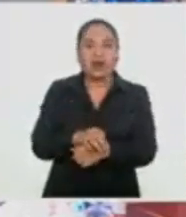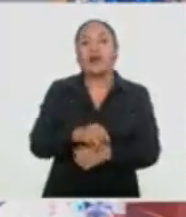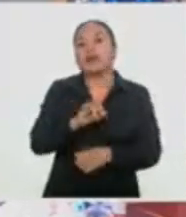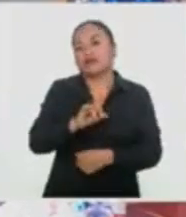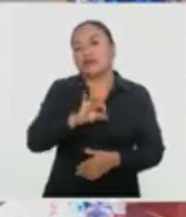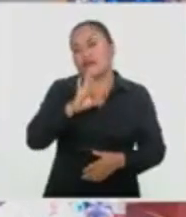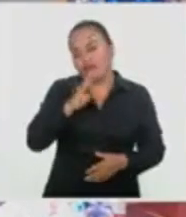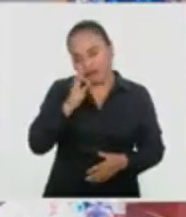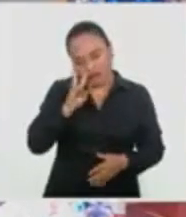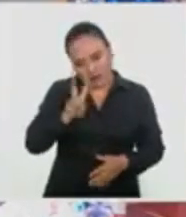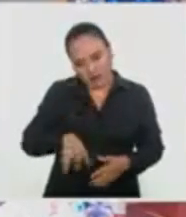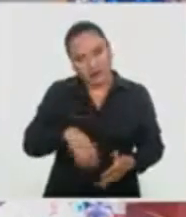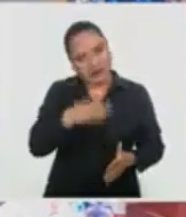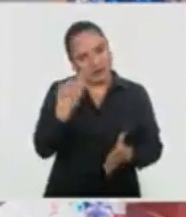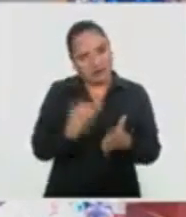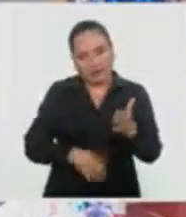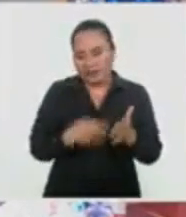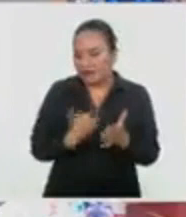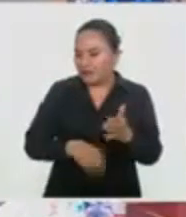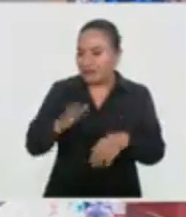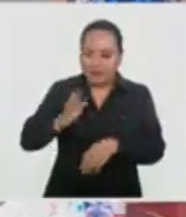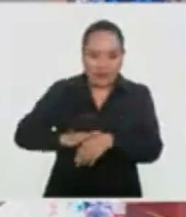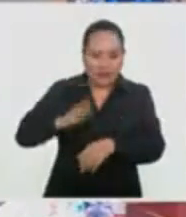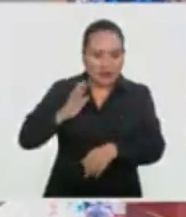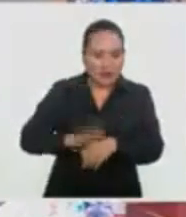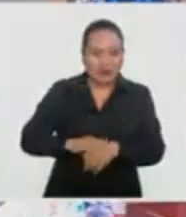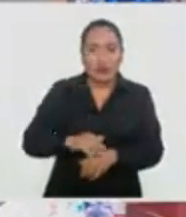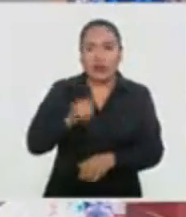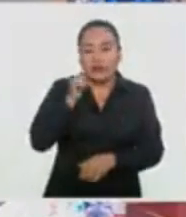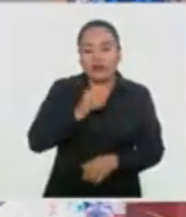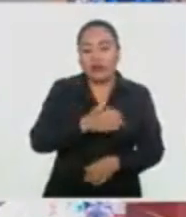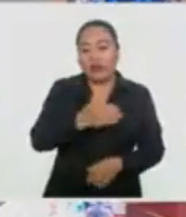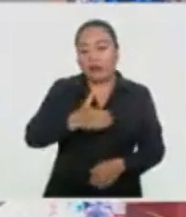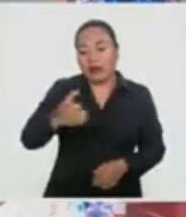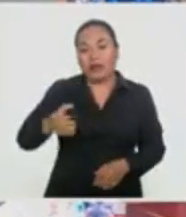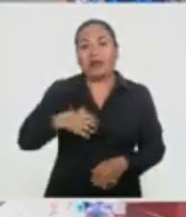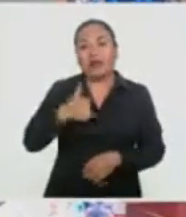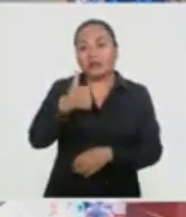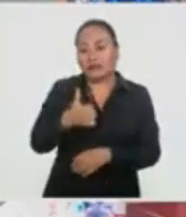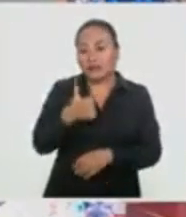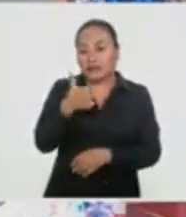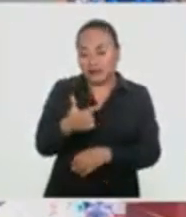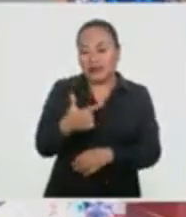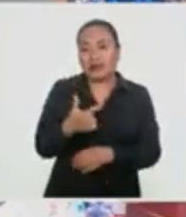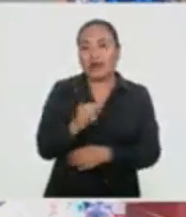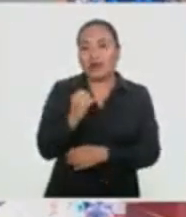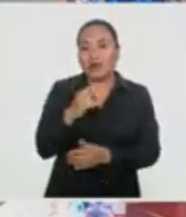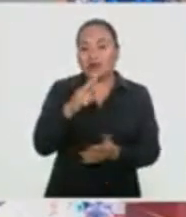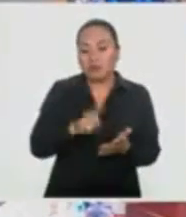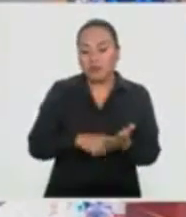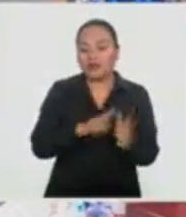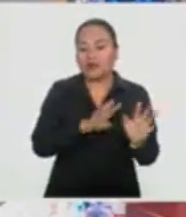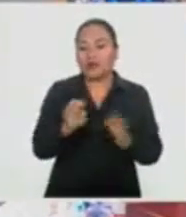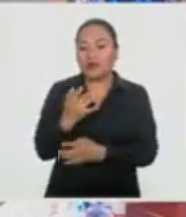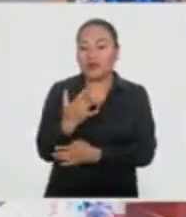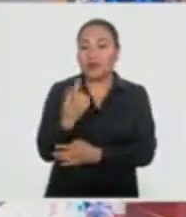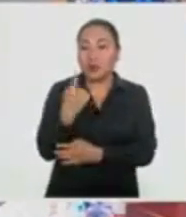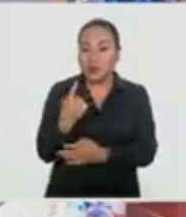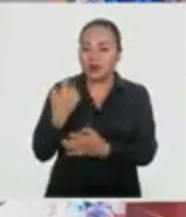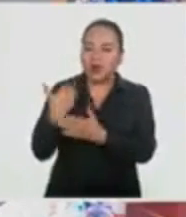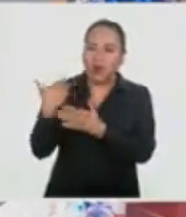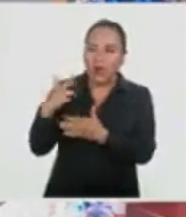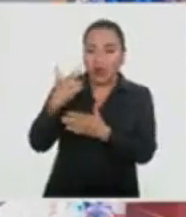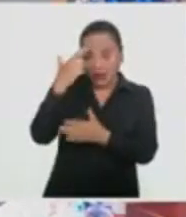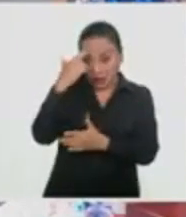quedan muchos pendientes. Cada 7 de junio desde 1951 recordamos esta